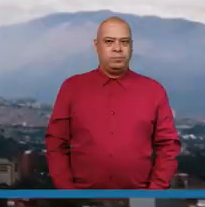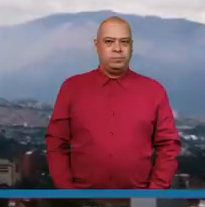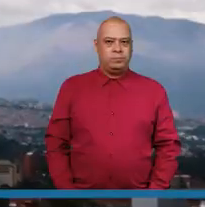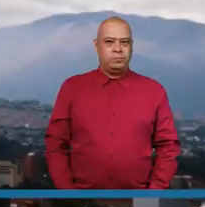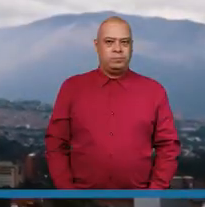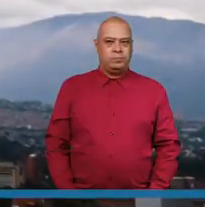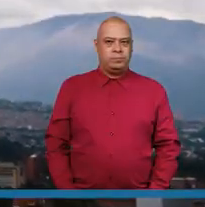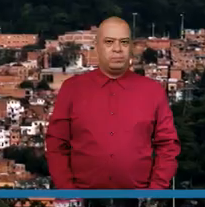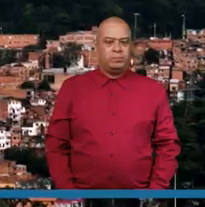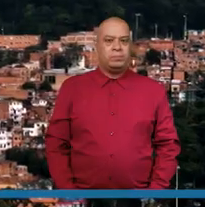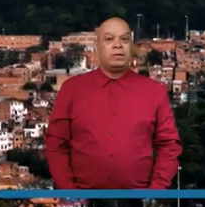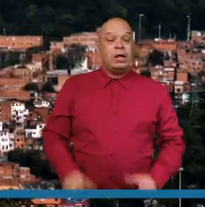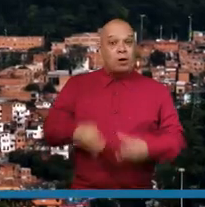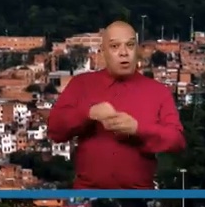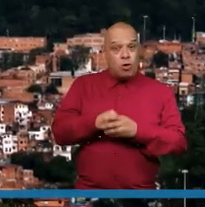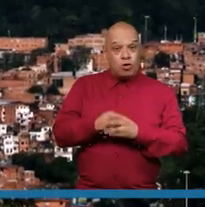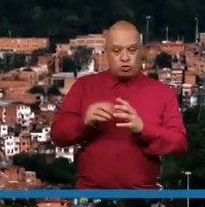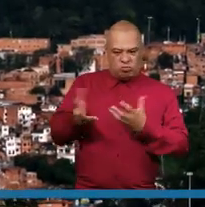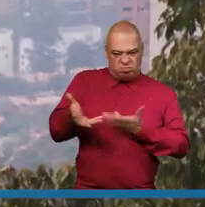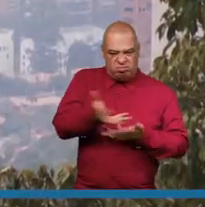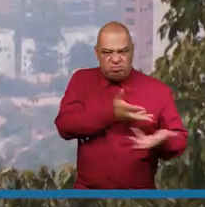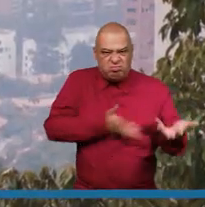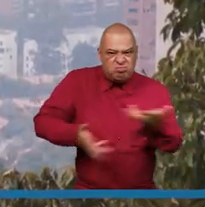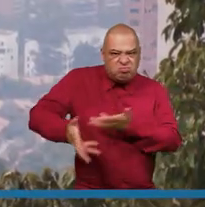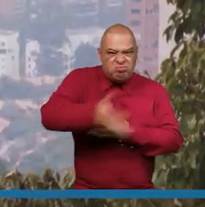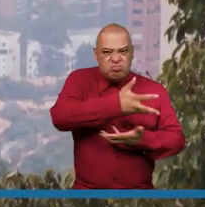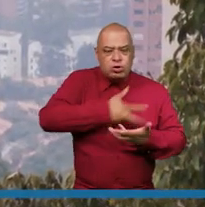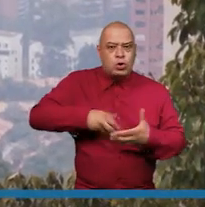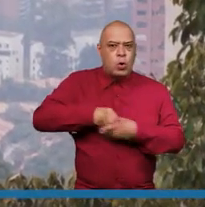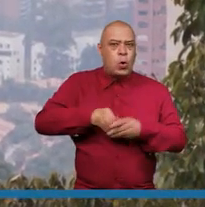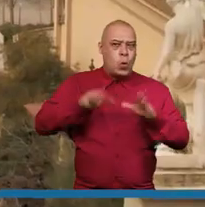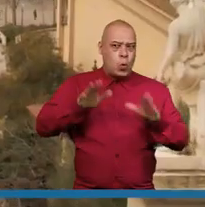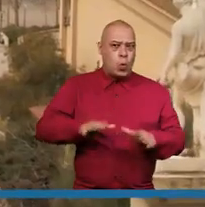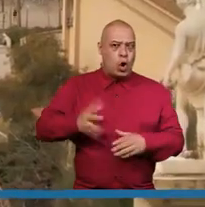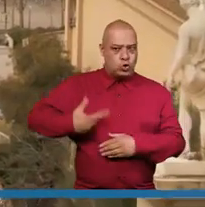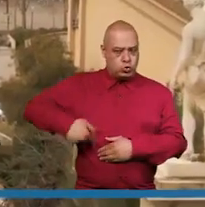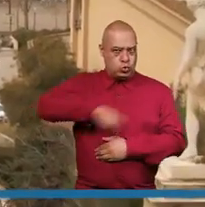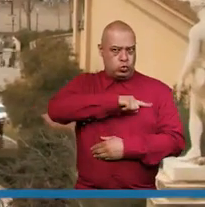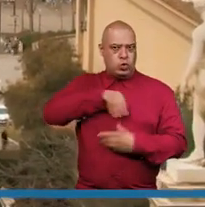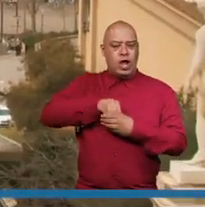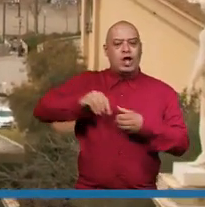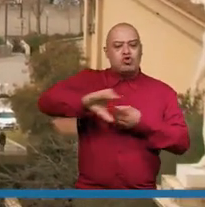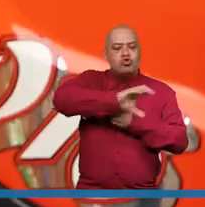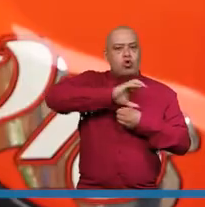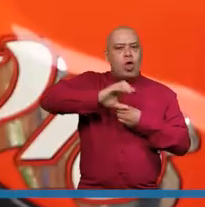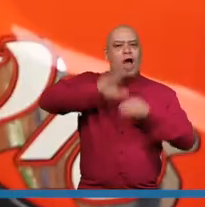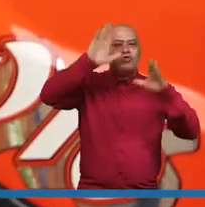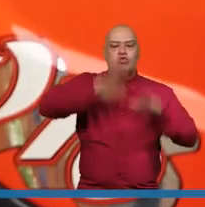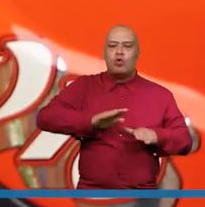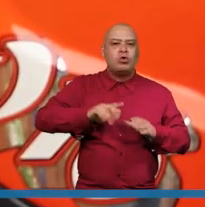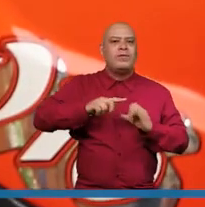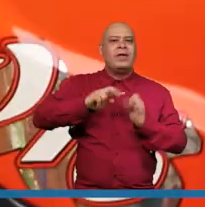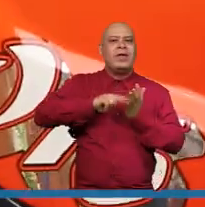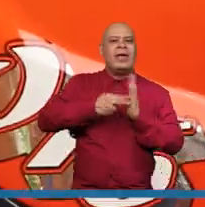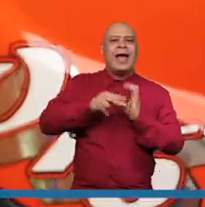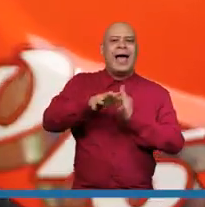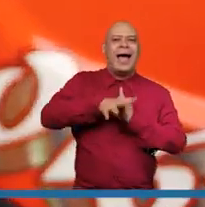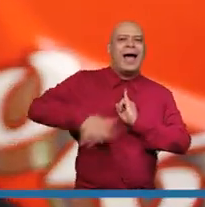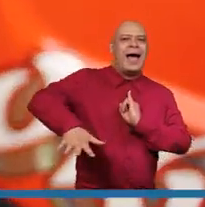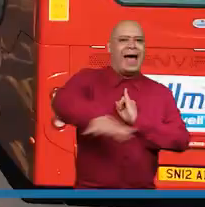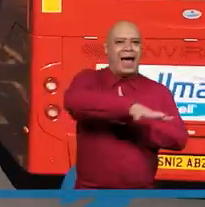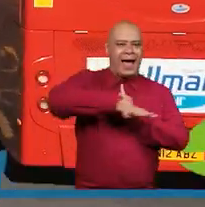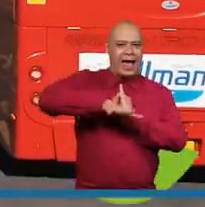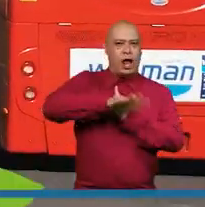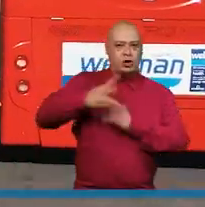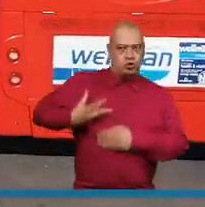Entrar en esa lógica holística de no vernos como ciudad, sino como área metropolitana, porque